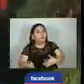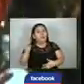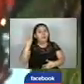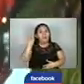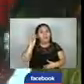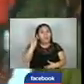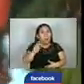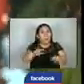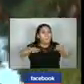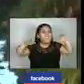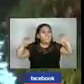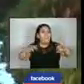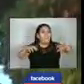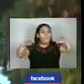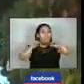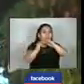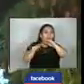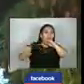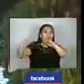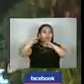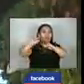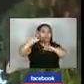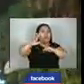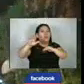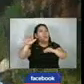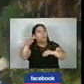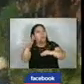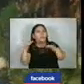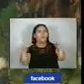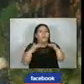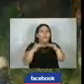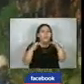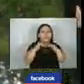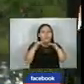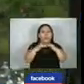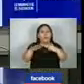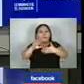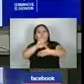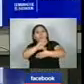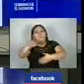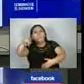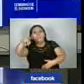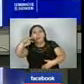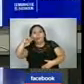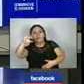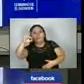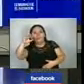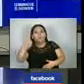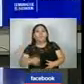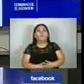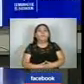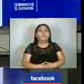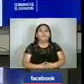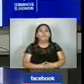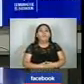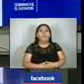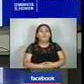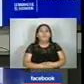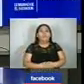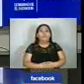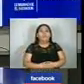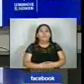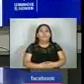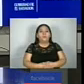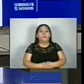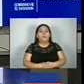de categoría 3, un pronóstico similar para la zona del Pacífico. Lo mismo sucede en el Océano Pacífico, es el